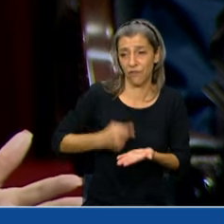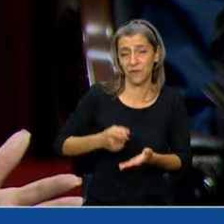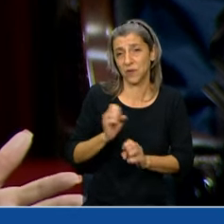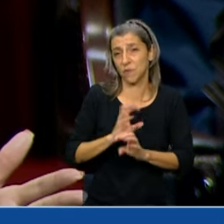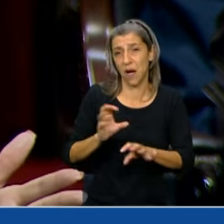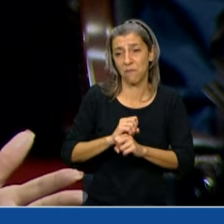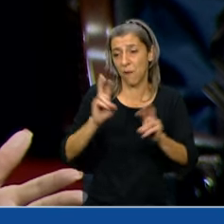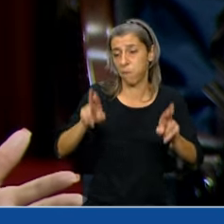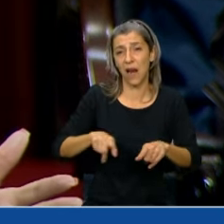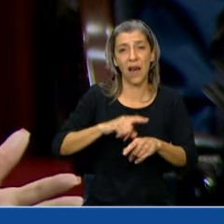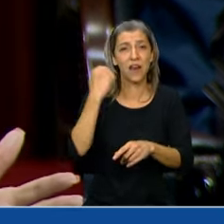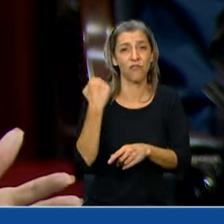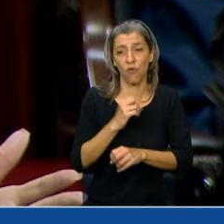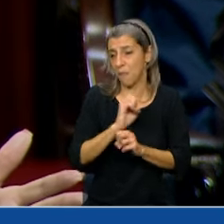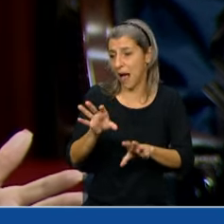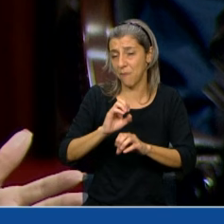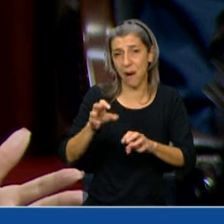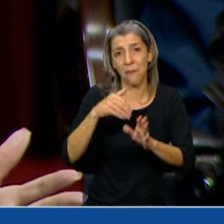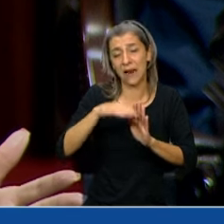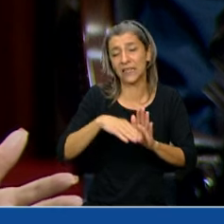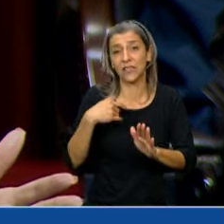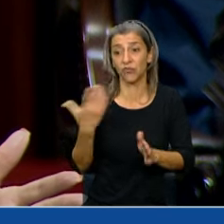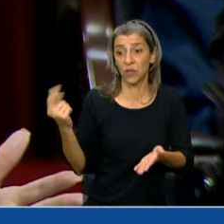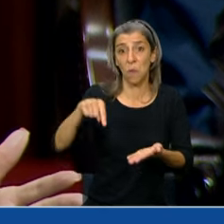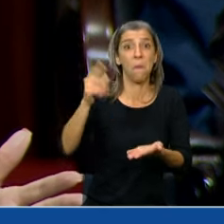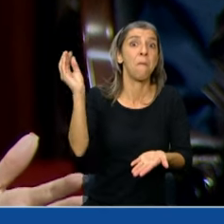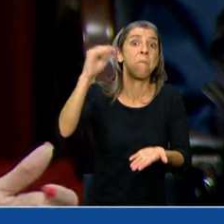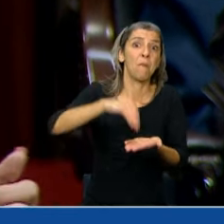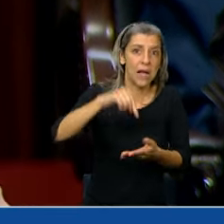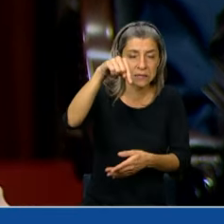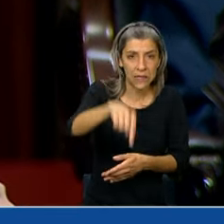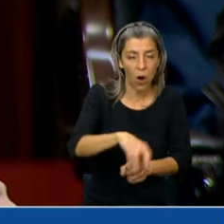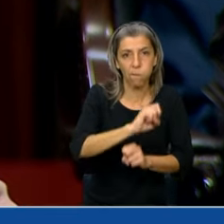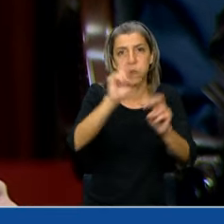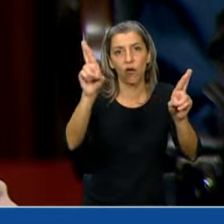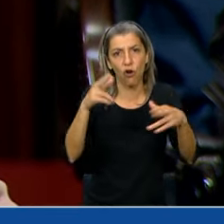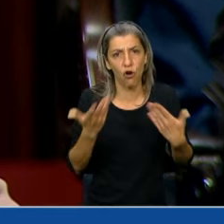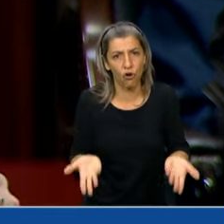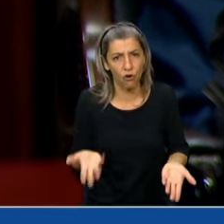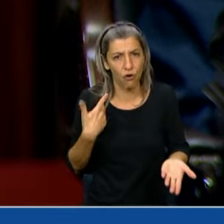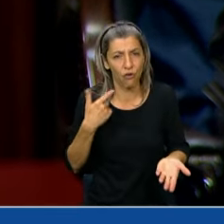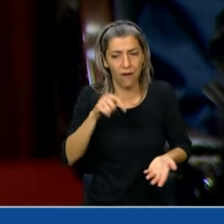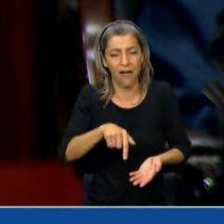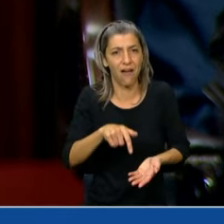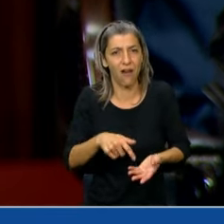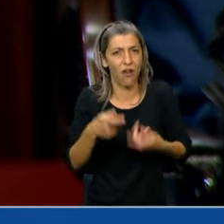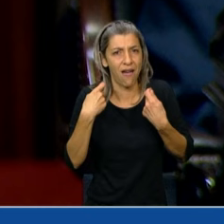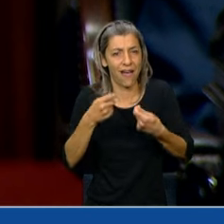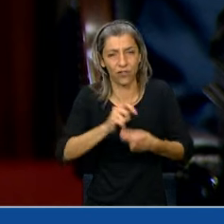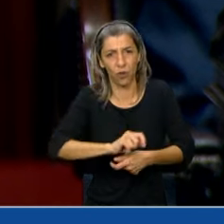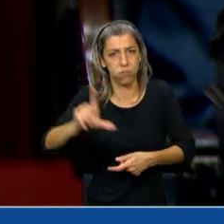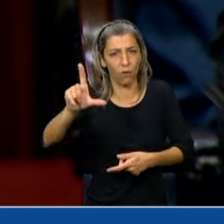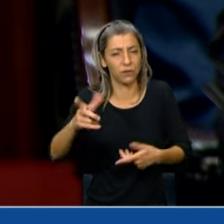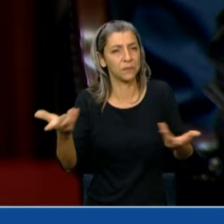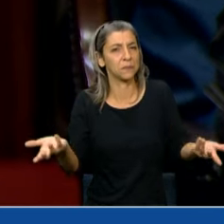malas políticas económicas lo que hace es aumentar el costo de capital en vez de reducirlo convierte como